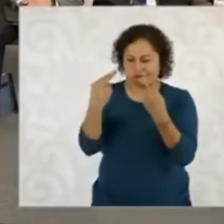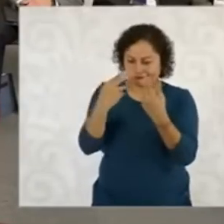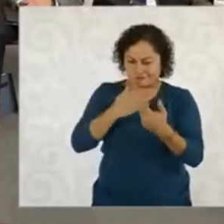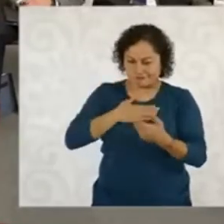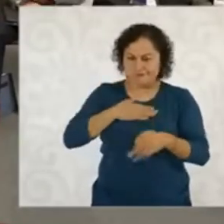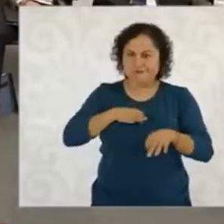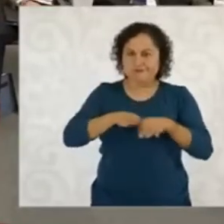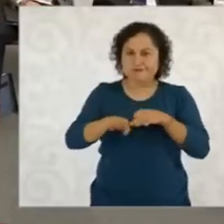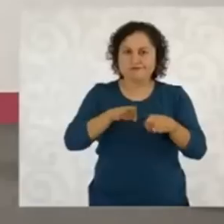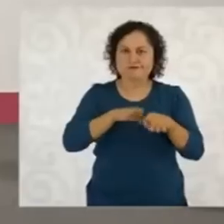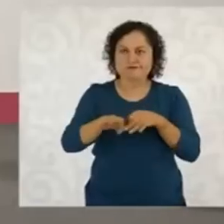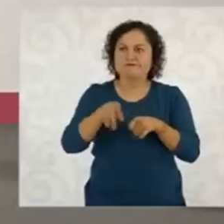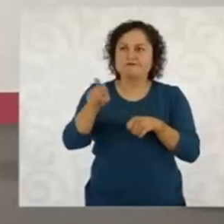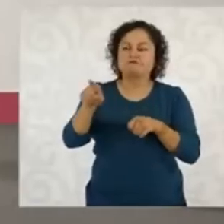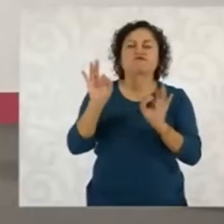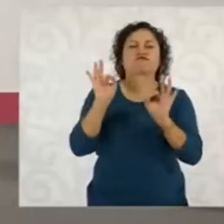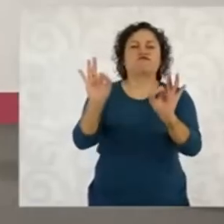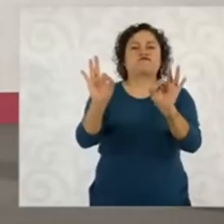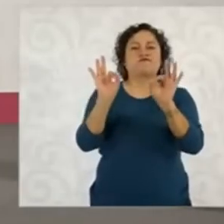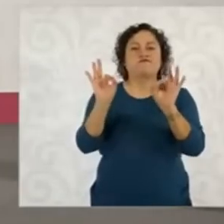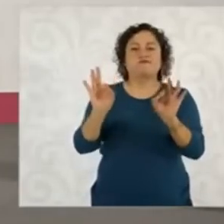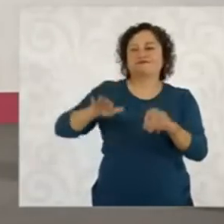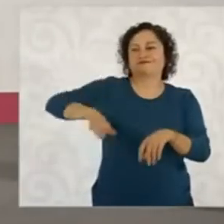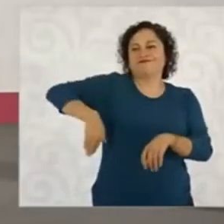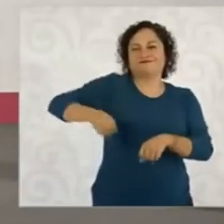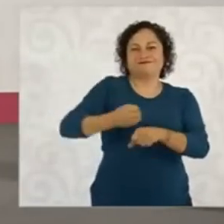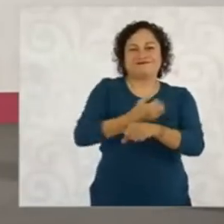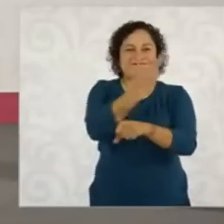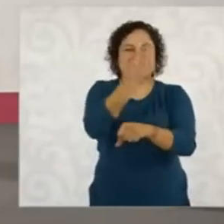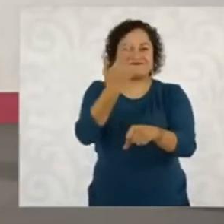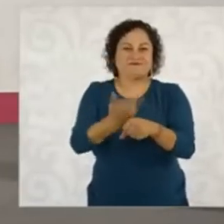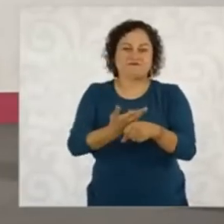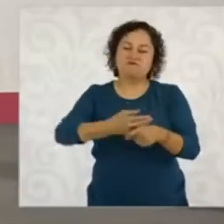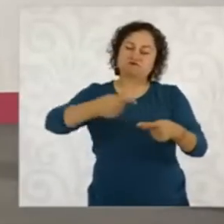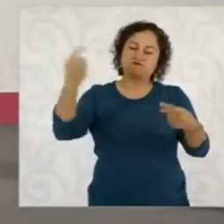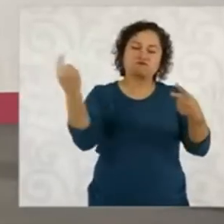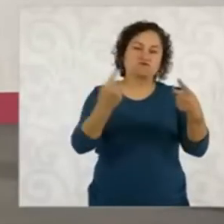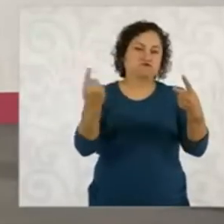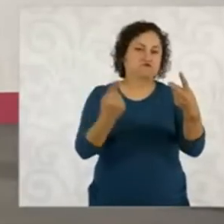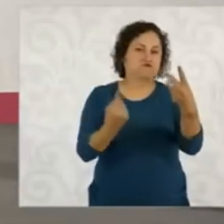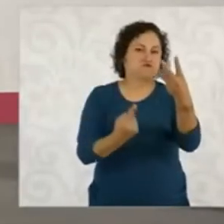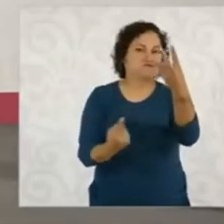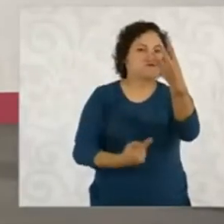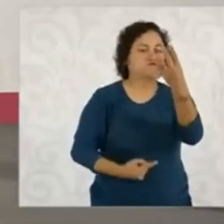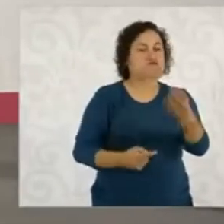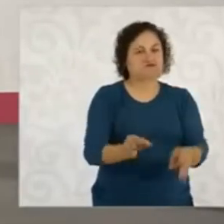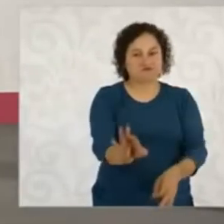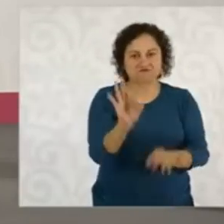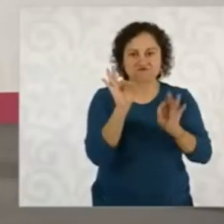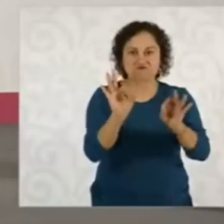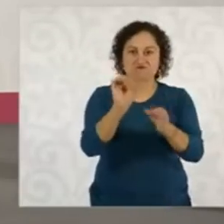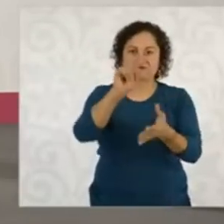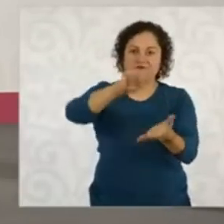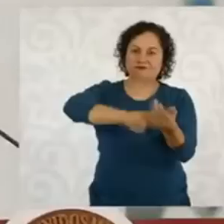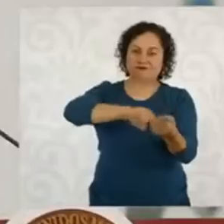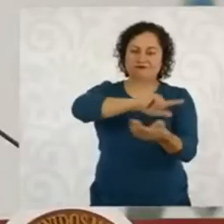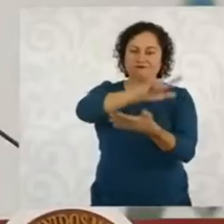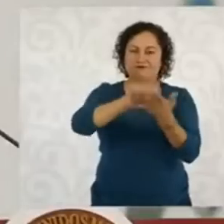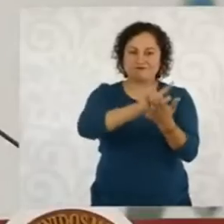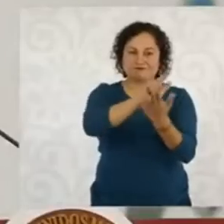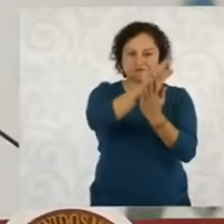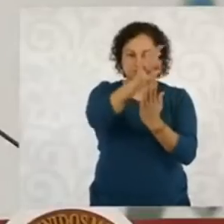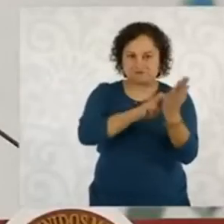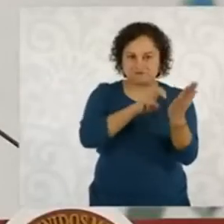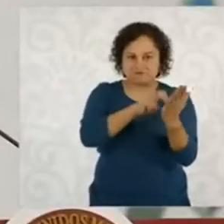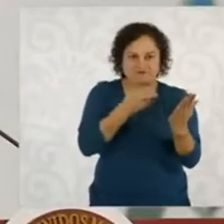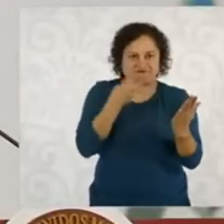secretario ya resaltó las bondades de esta reforma, que son muy importantes, pero